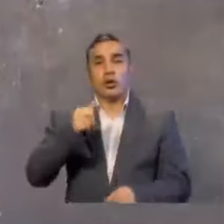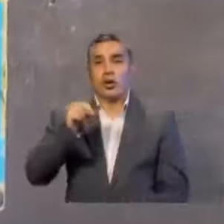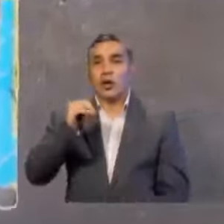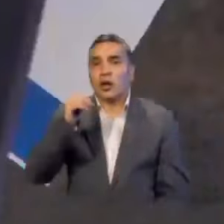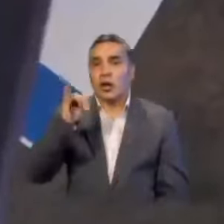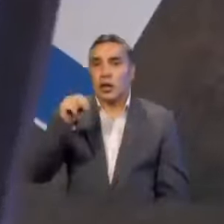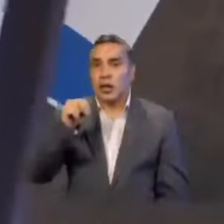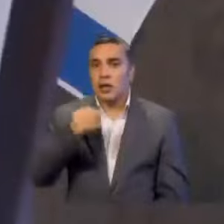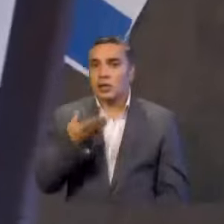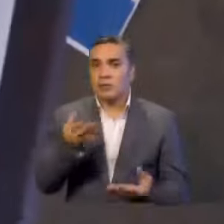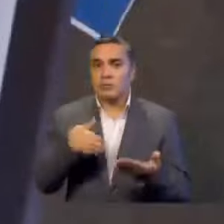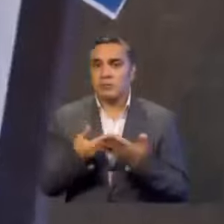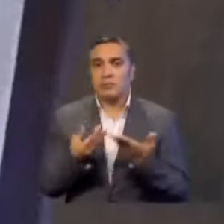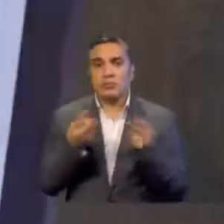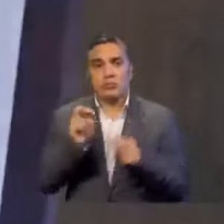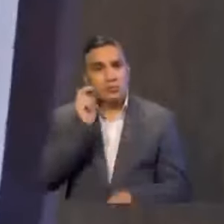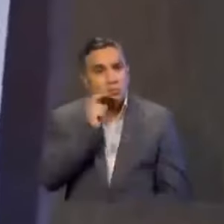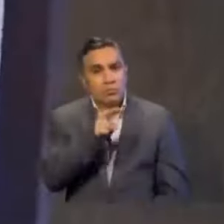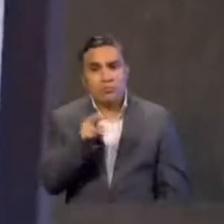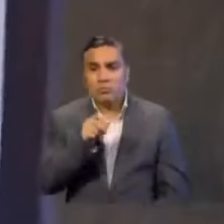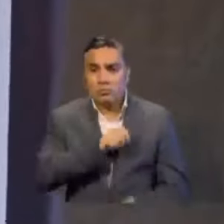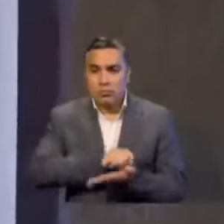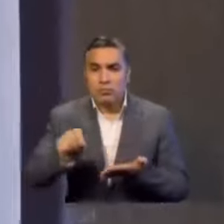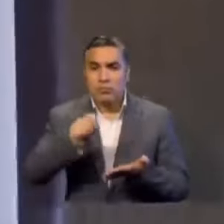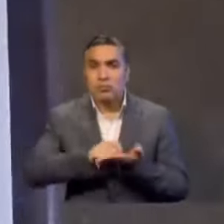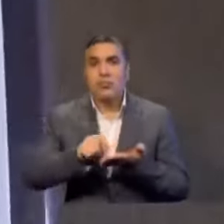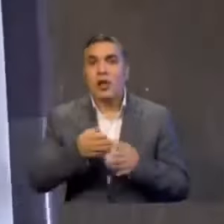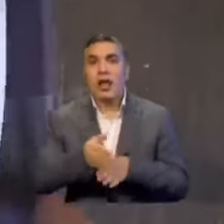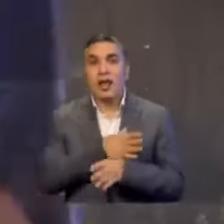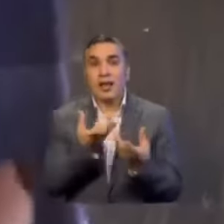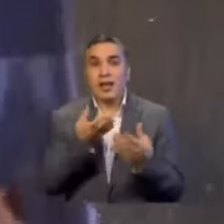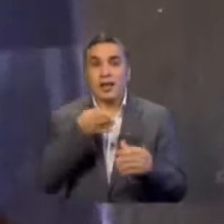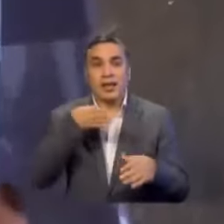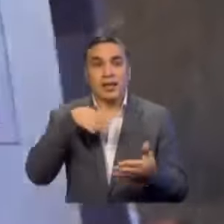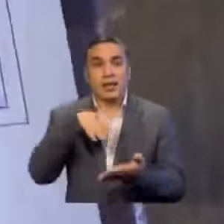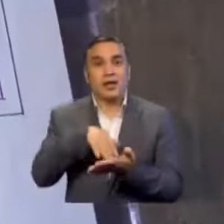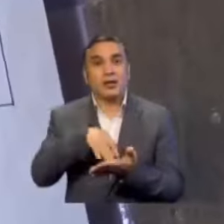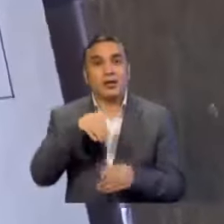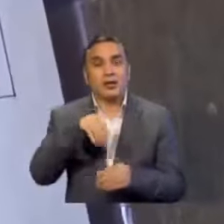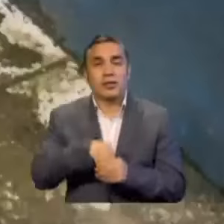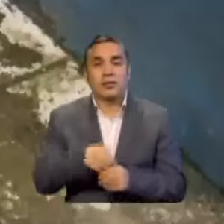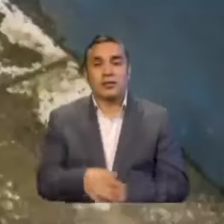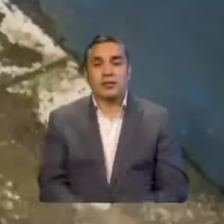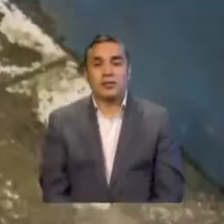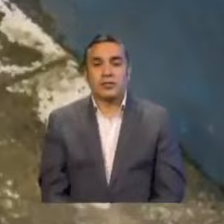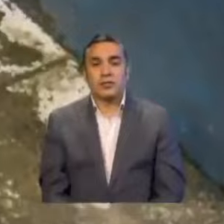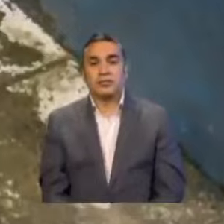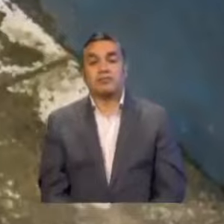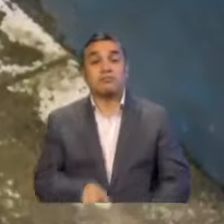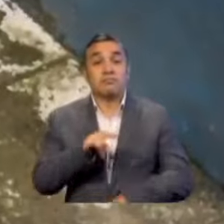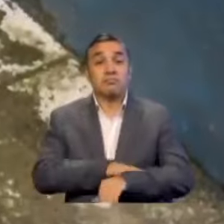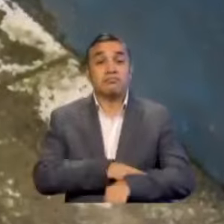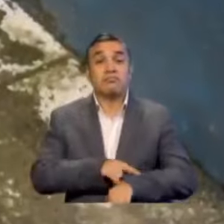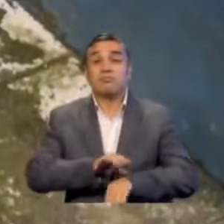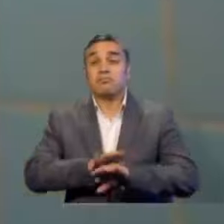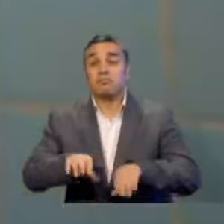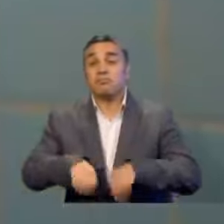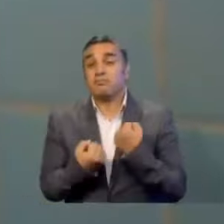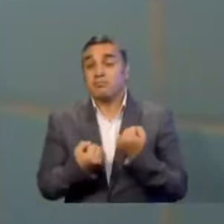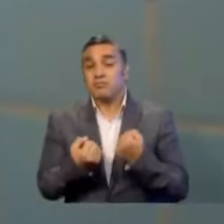doquier. Incluso encontramos las tareas que hacían los aspirantes en clases. Baños